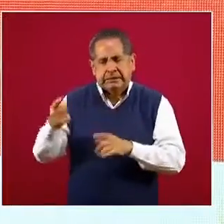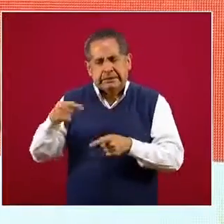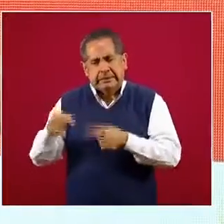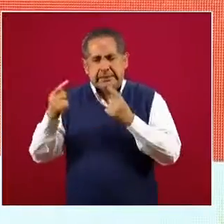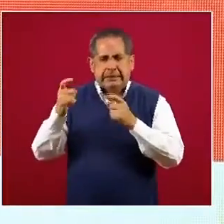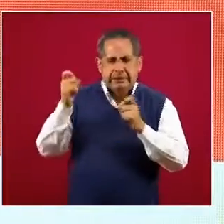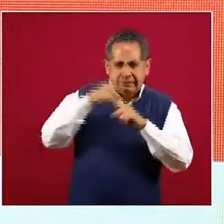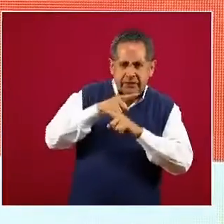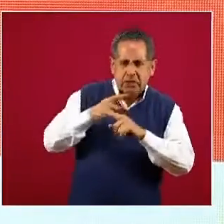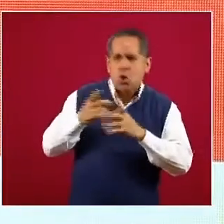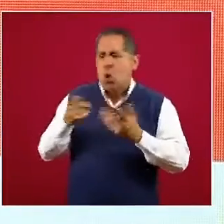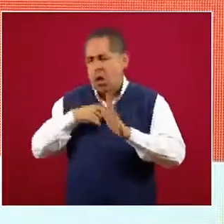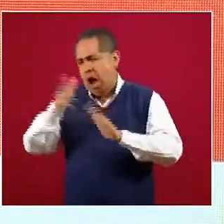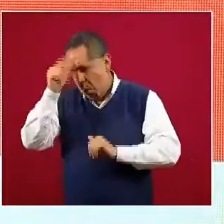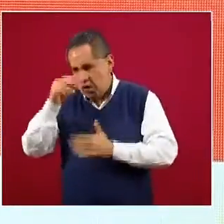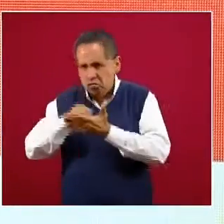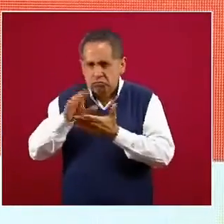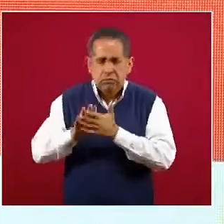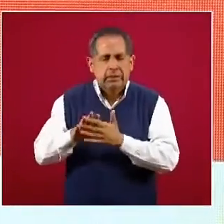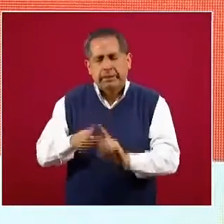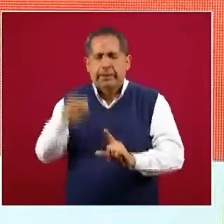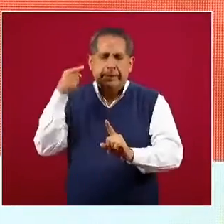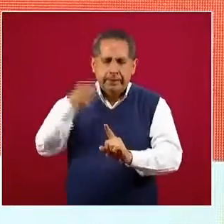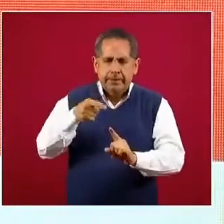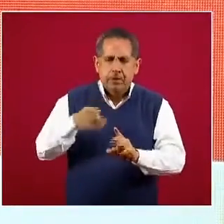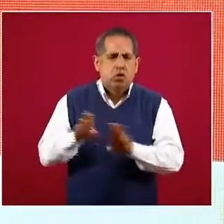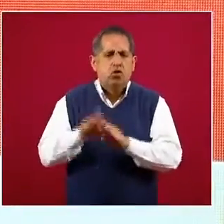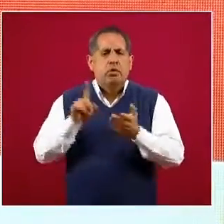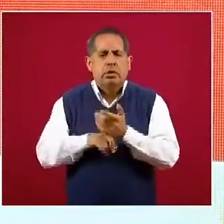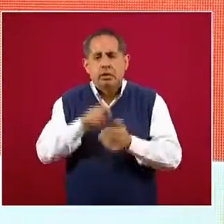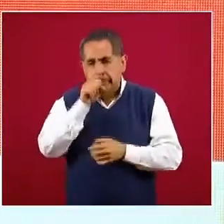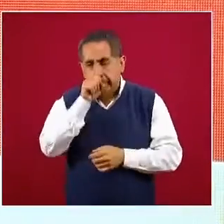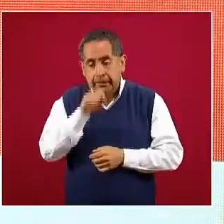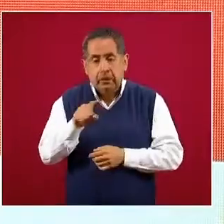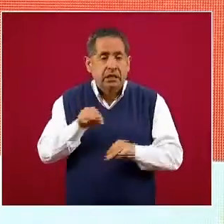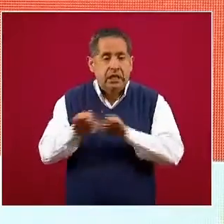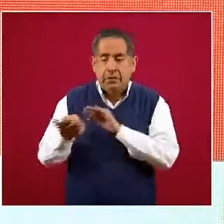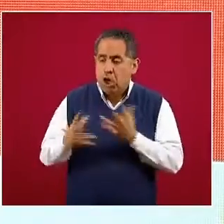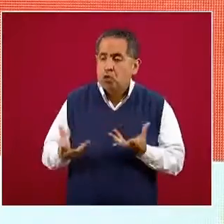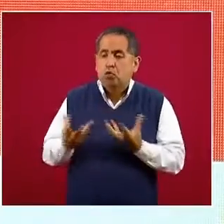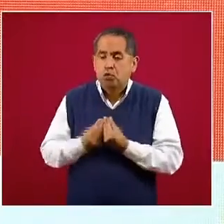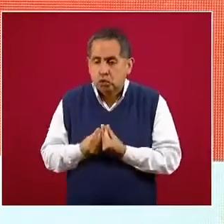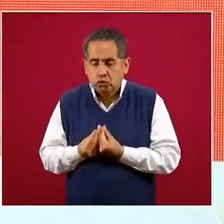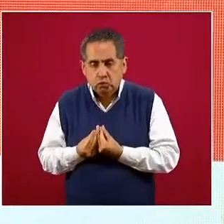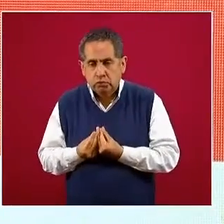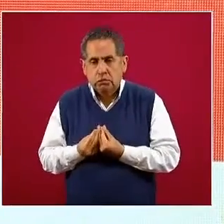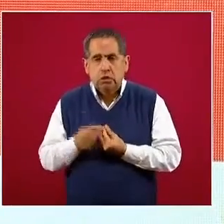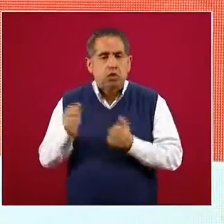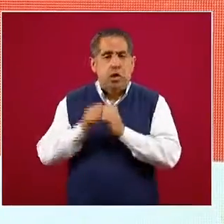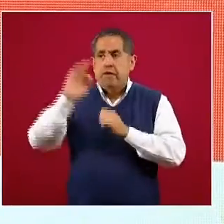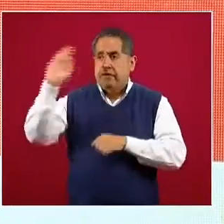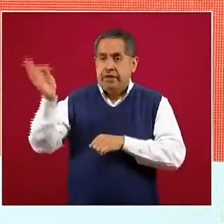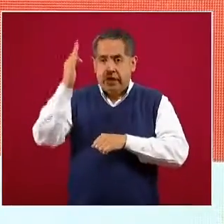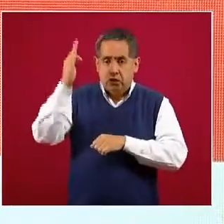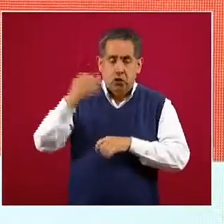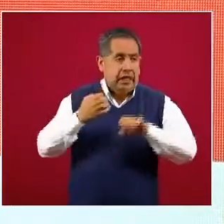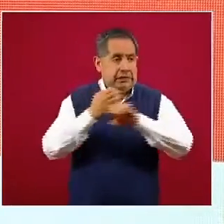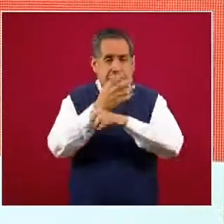todos conocemos. Nuestro primer compromiso es mantener y mejorar este sistema de alerta que